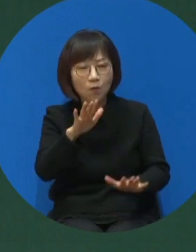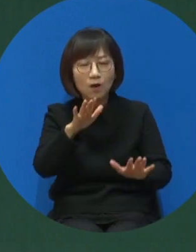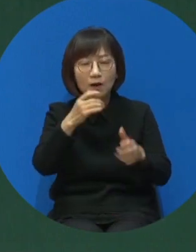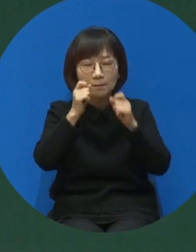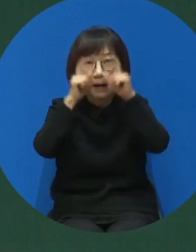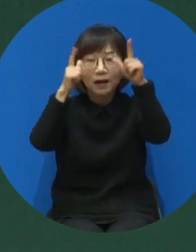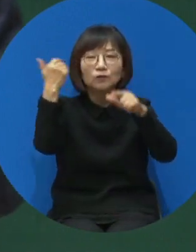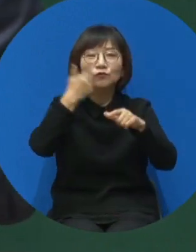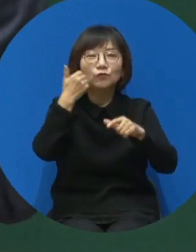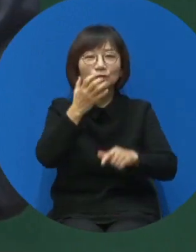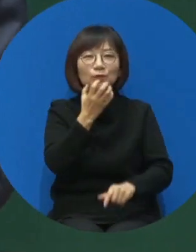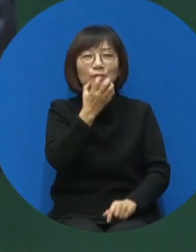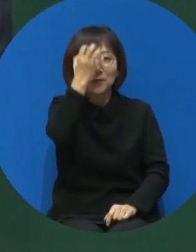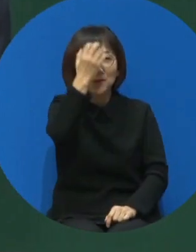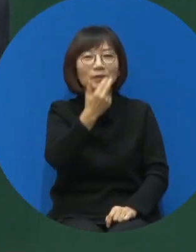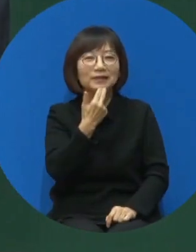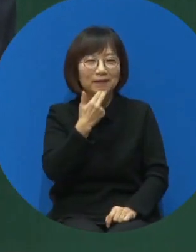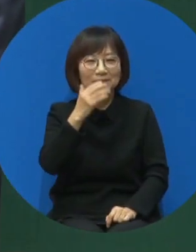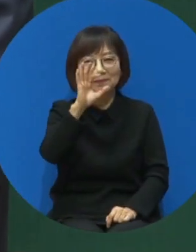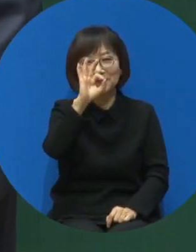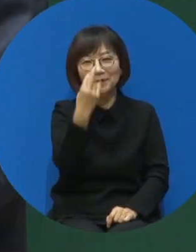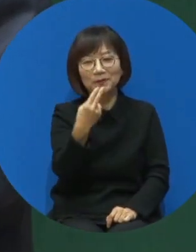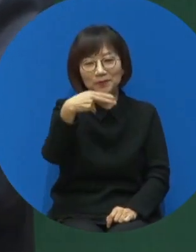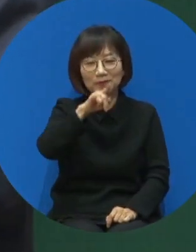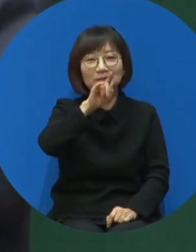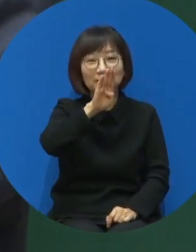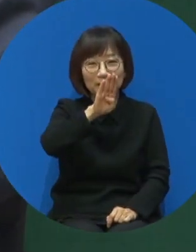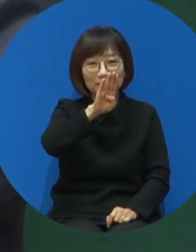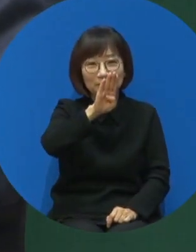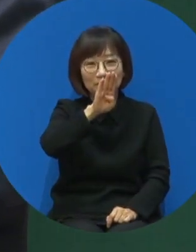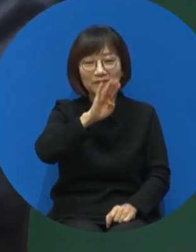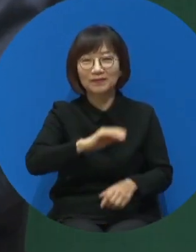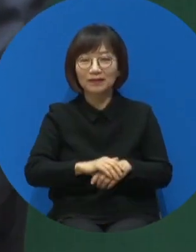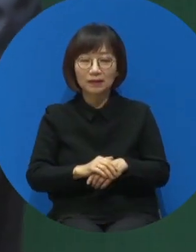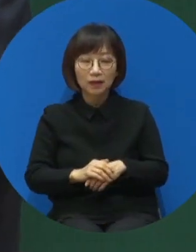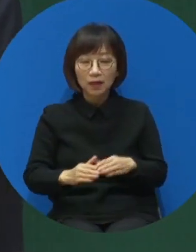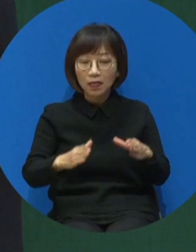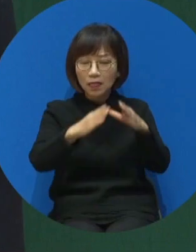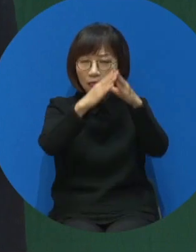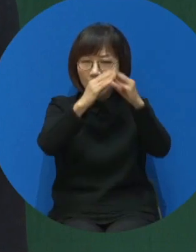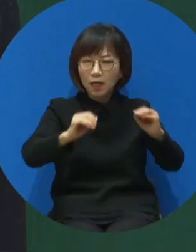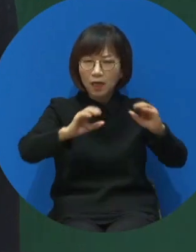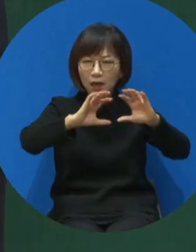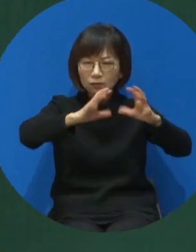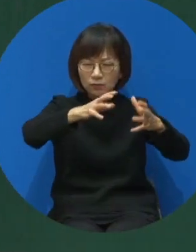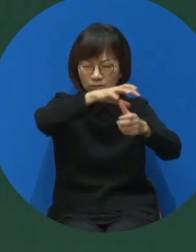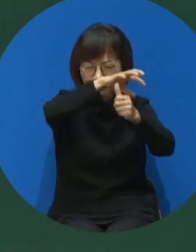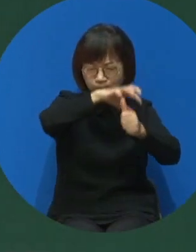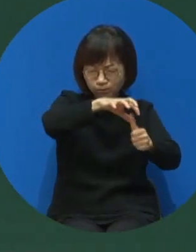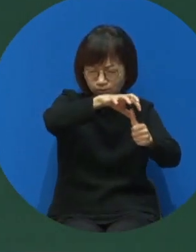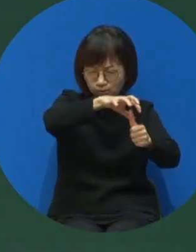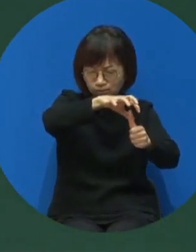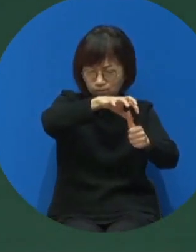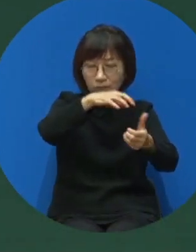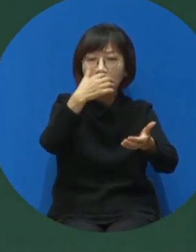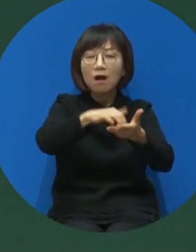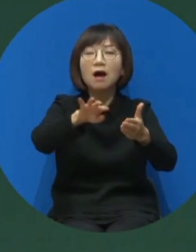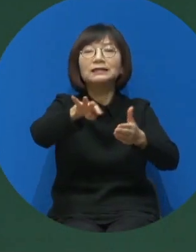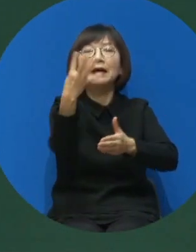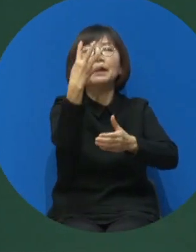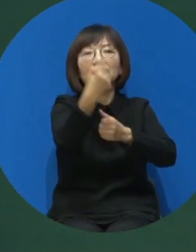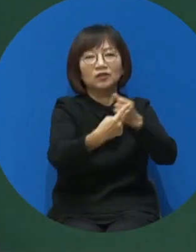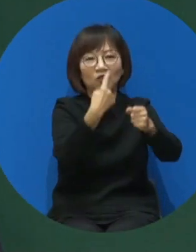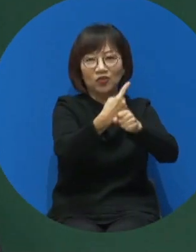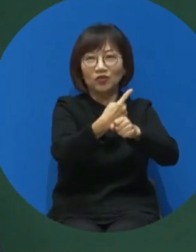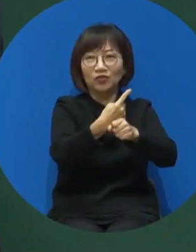por estar agradecido es verdad porque es esto o ni saben un tono de juanda varón de ayudarnos a cambiar no